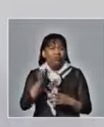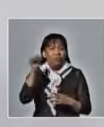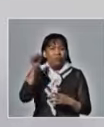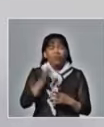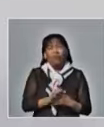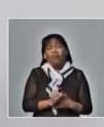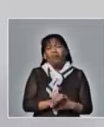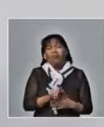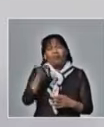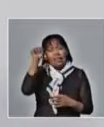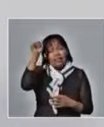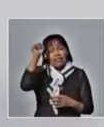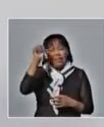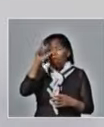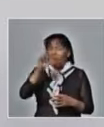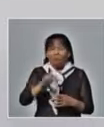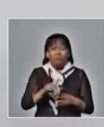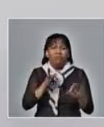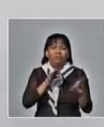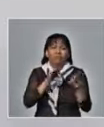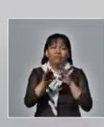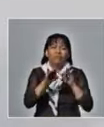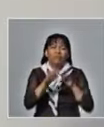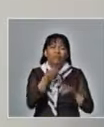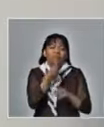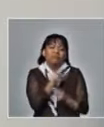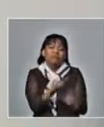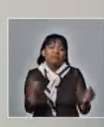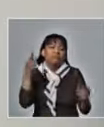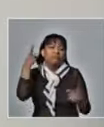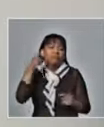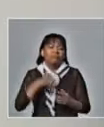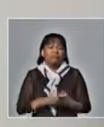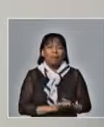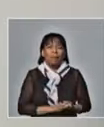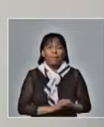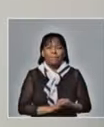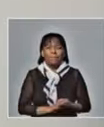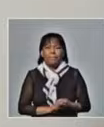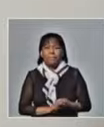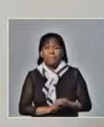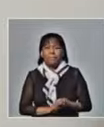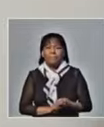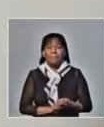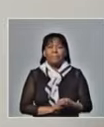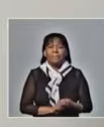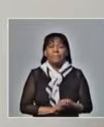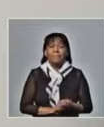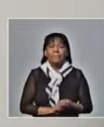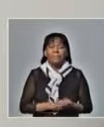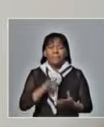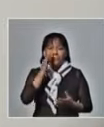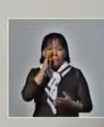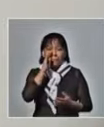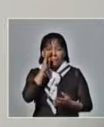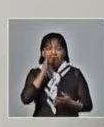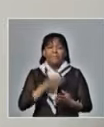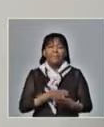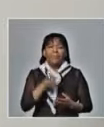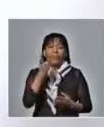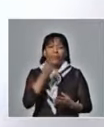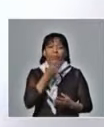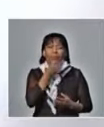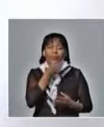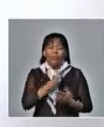nosotros trabajamos por la niñez poblana. Gracias, candidato. Candidato Luis Miguel Barbosa, un minuto para contrarréplica. Claro que